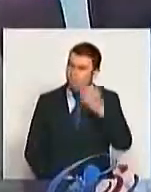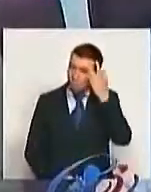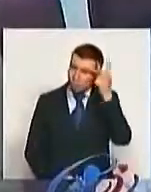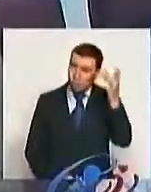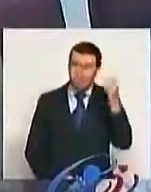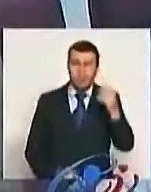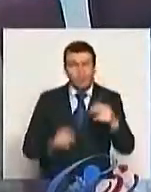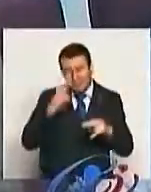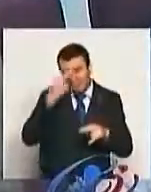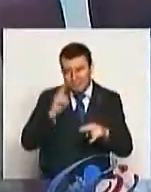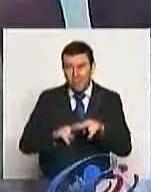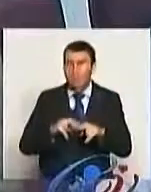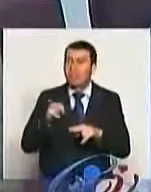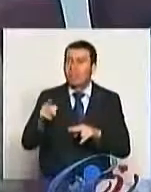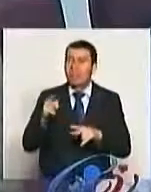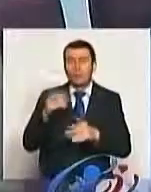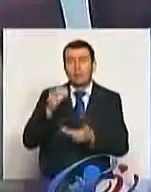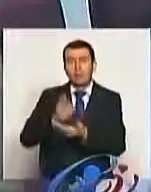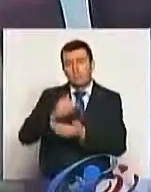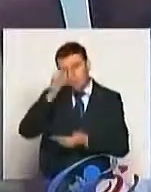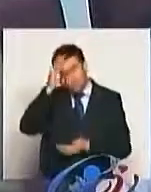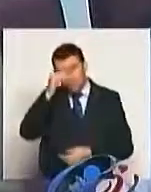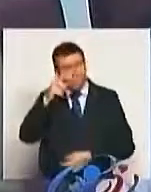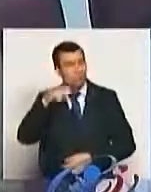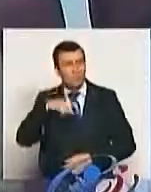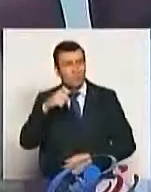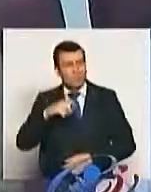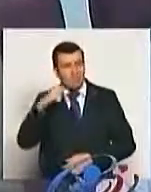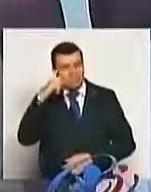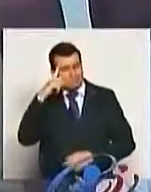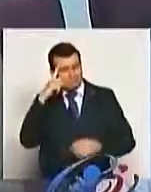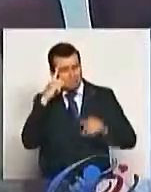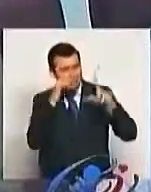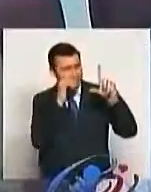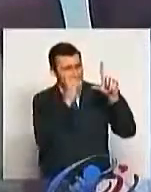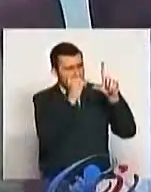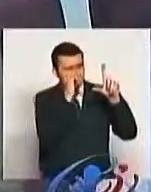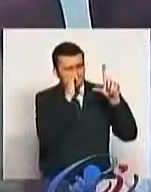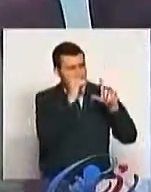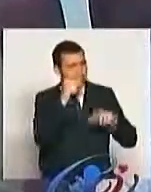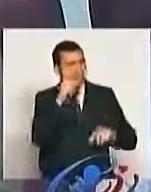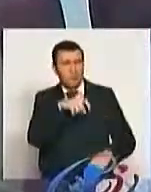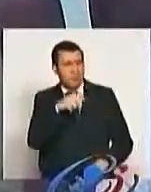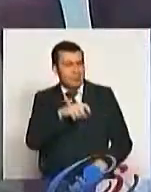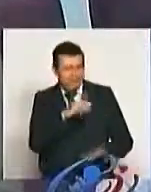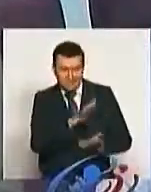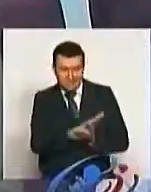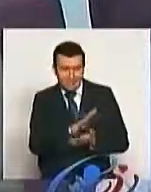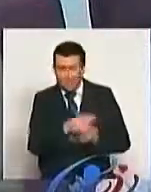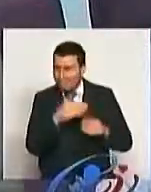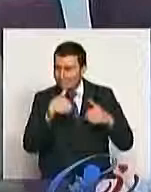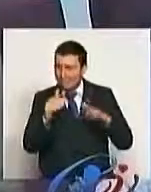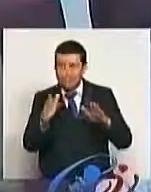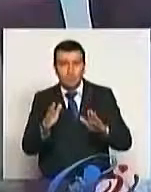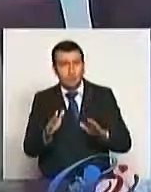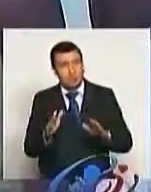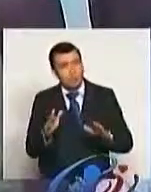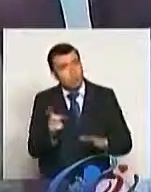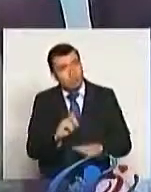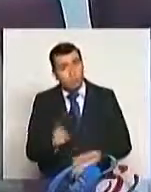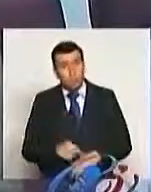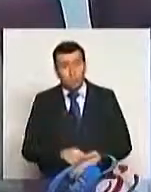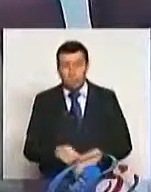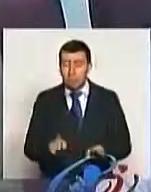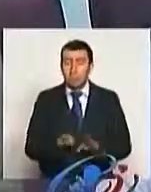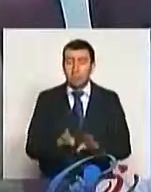EPS decirle a estas señoras que ya no necesitan citología, colposcopia, ecografía transvaginal, citas con ginecólogos, como si todo